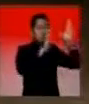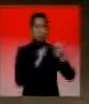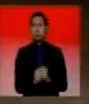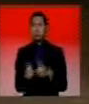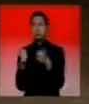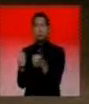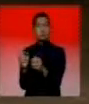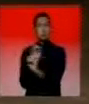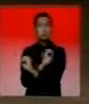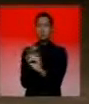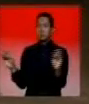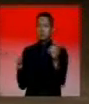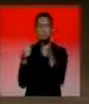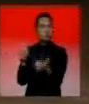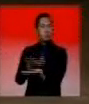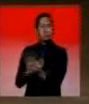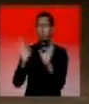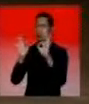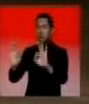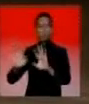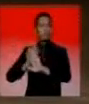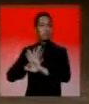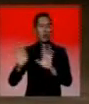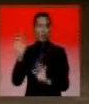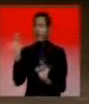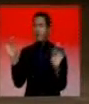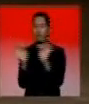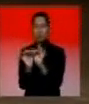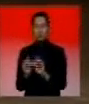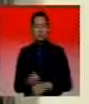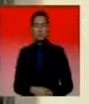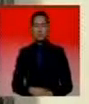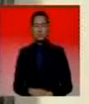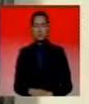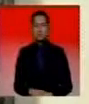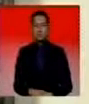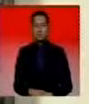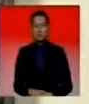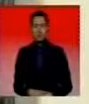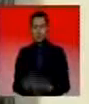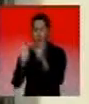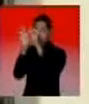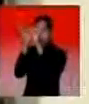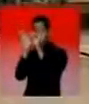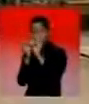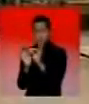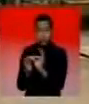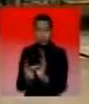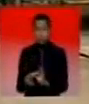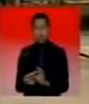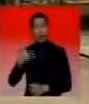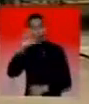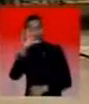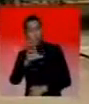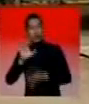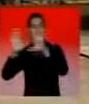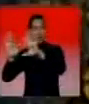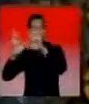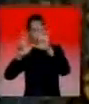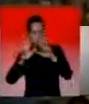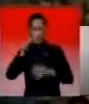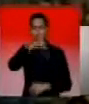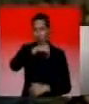intactas no fueron afectadas por el terremoto del pasado 16 de abril la reparaciones se realizaron entre el lunes 18 y martes 19